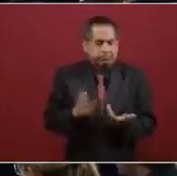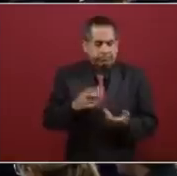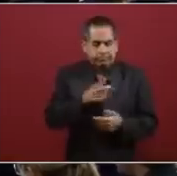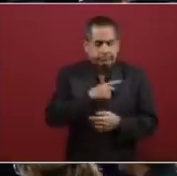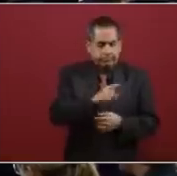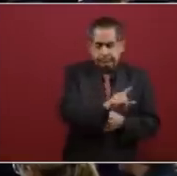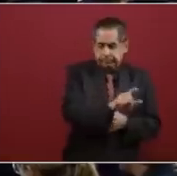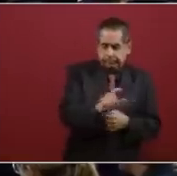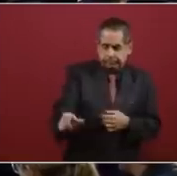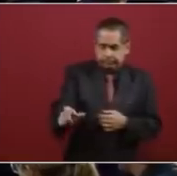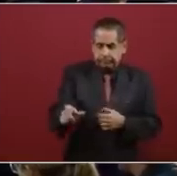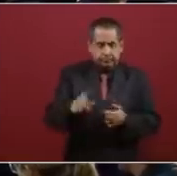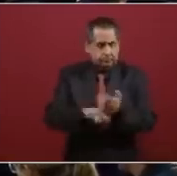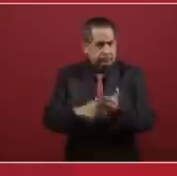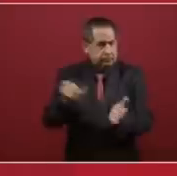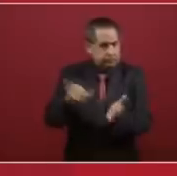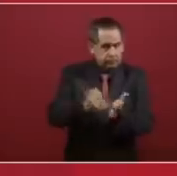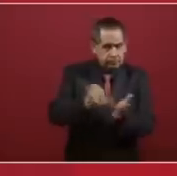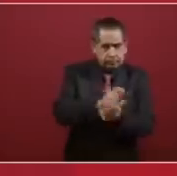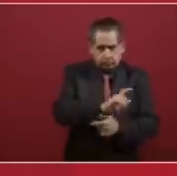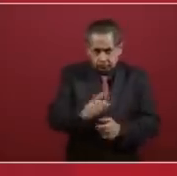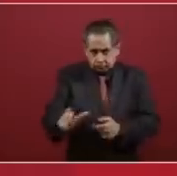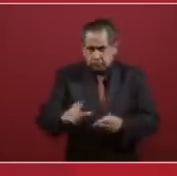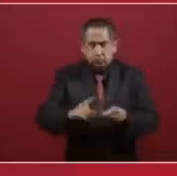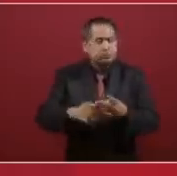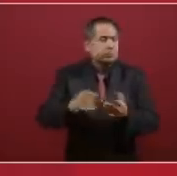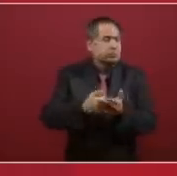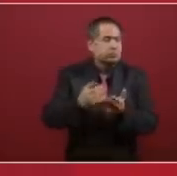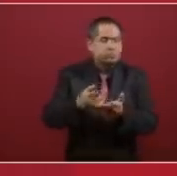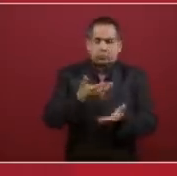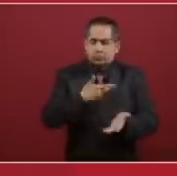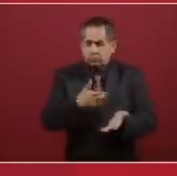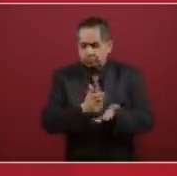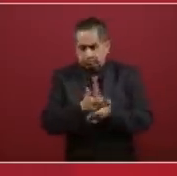pagar impuestos, derechos,